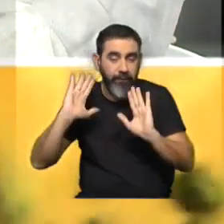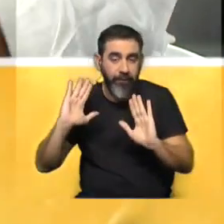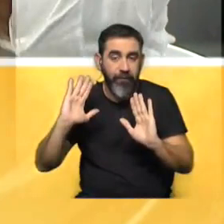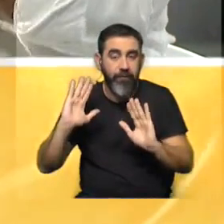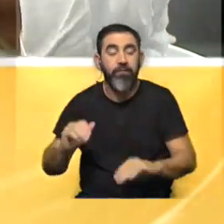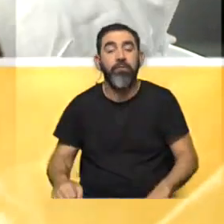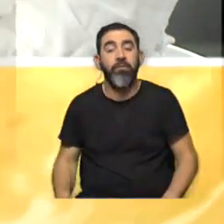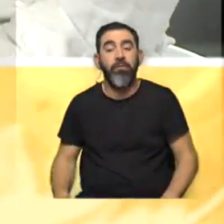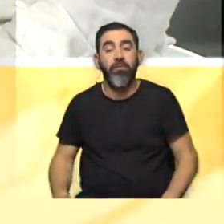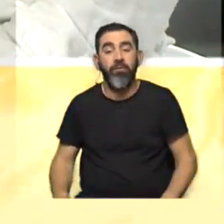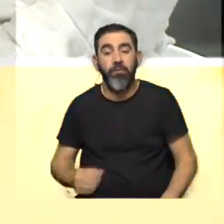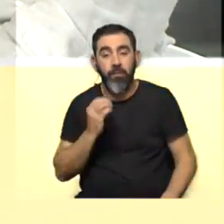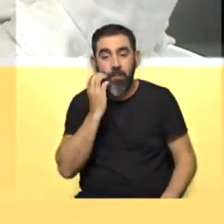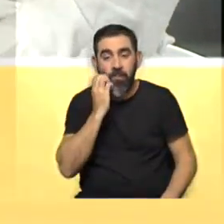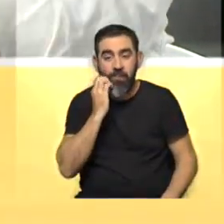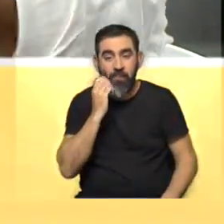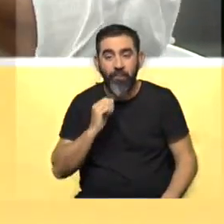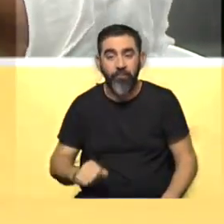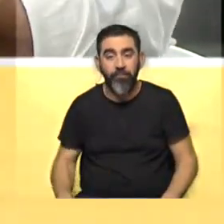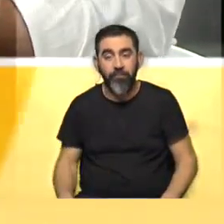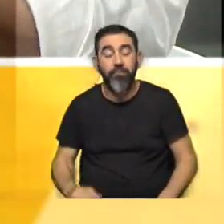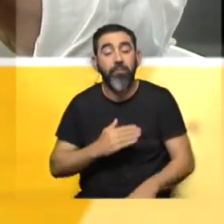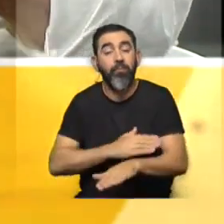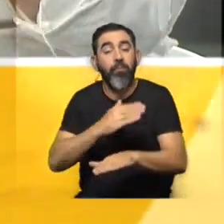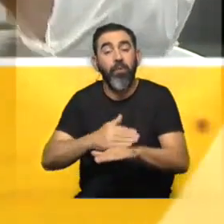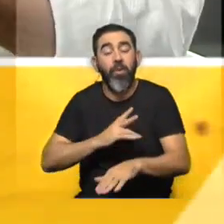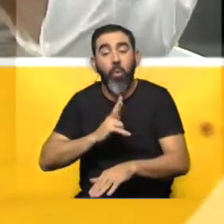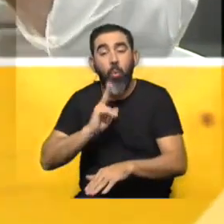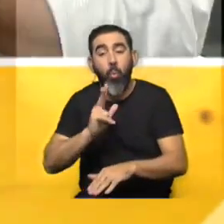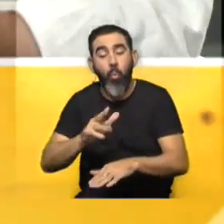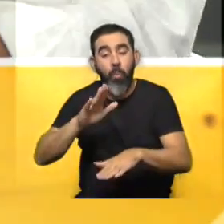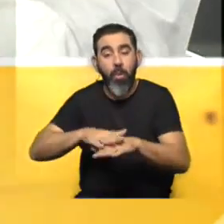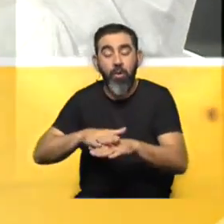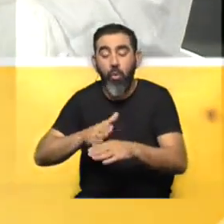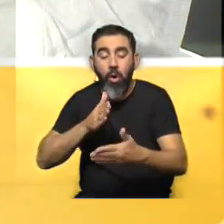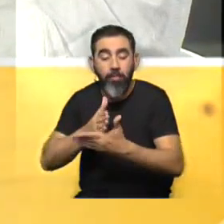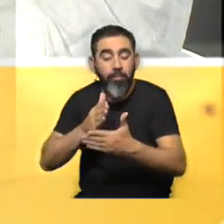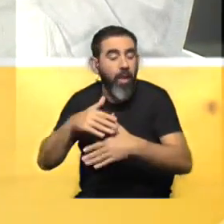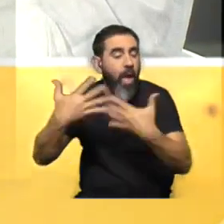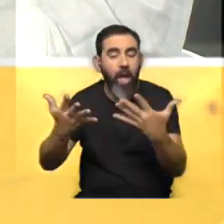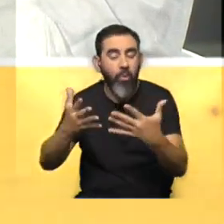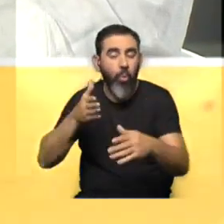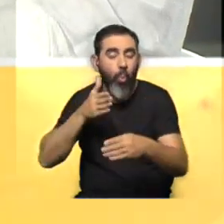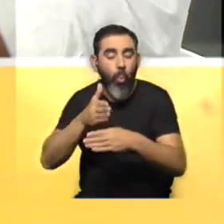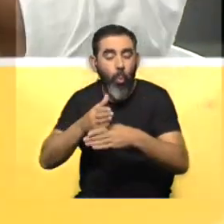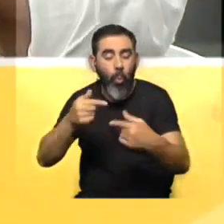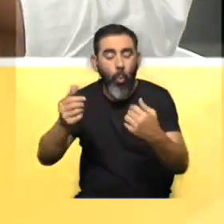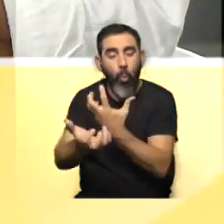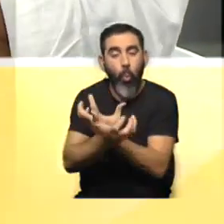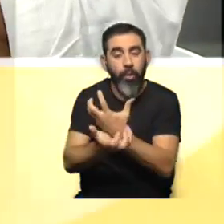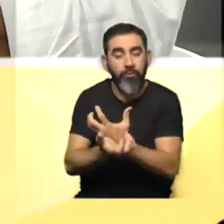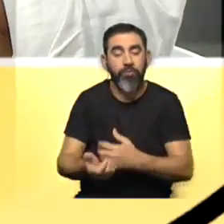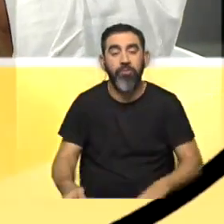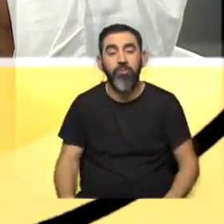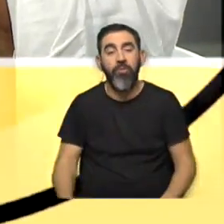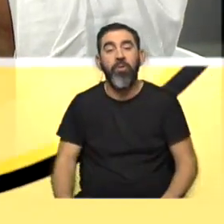trata de la consecuencia de la acción humana, ¿no? De la acción de una herramienta sobre la superficie del hueso. Sin embargo, tal como